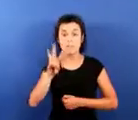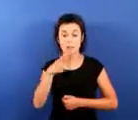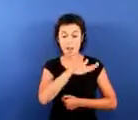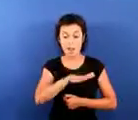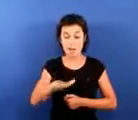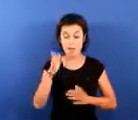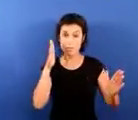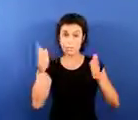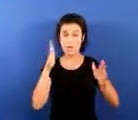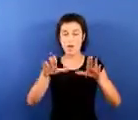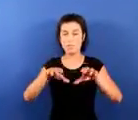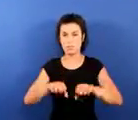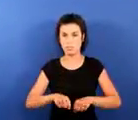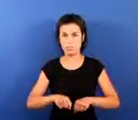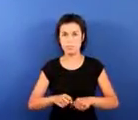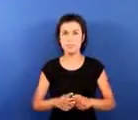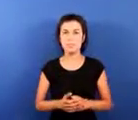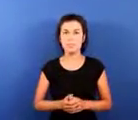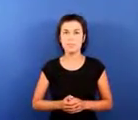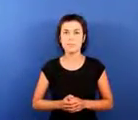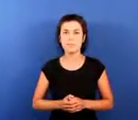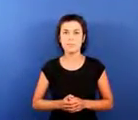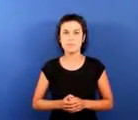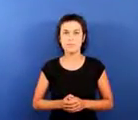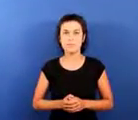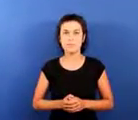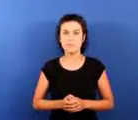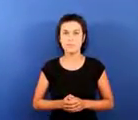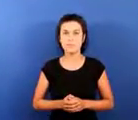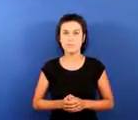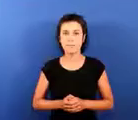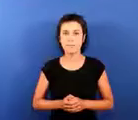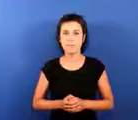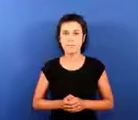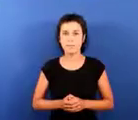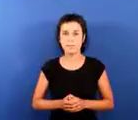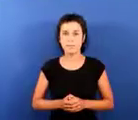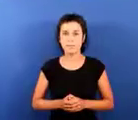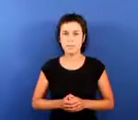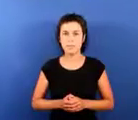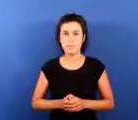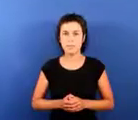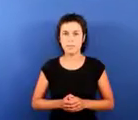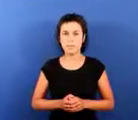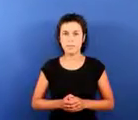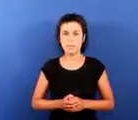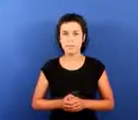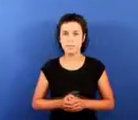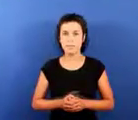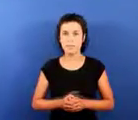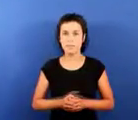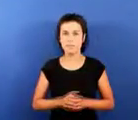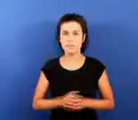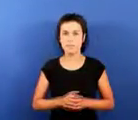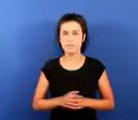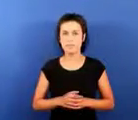el pasado 20 de julio y hasta el próximo 26 de agosto, los 89 niños y niñas han estado alojados en familias de acogida, 4 de Guipúzcoa, 2